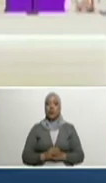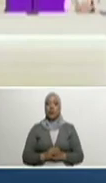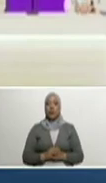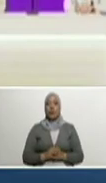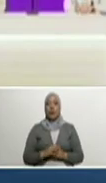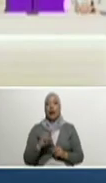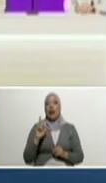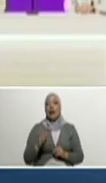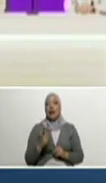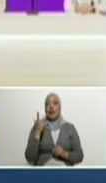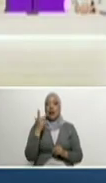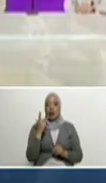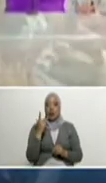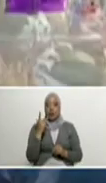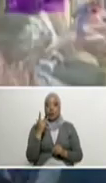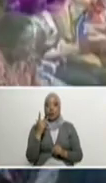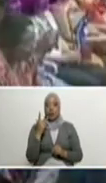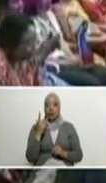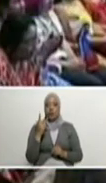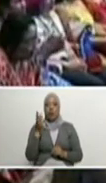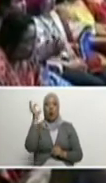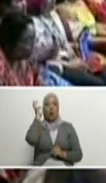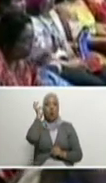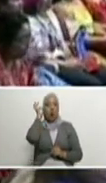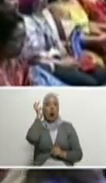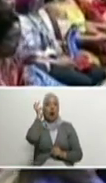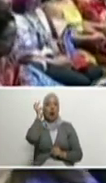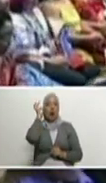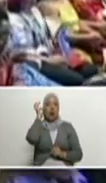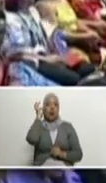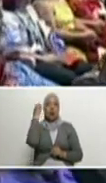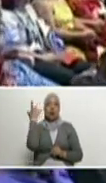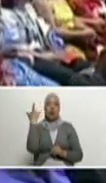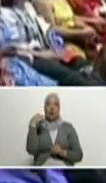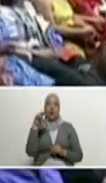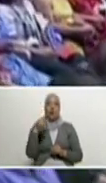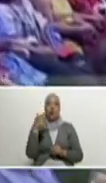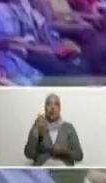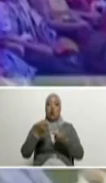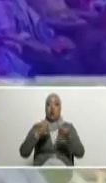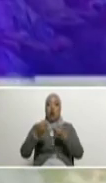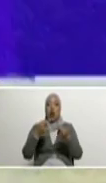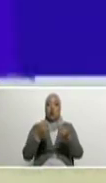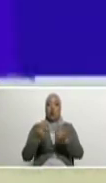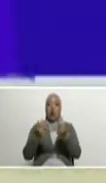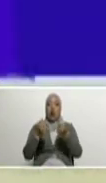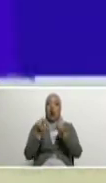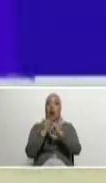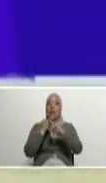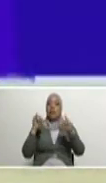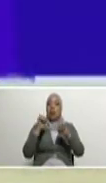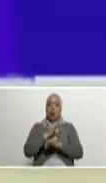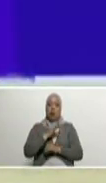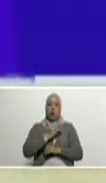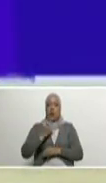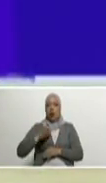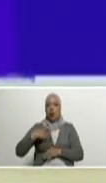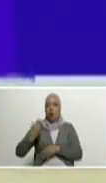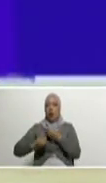Tercer vértice, mujer, sujeto económico independiente.